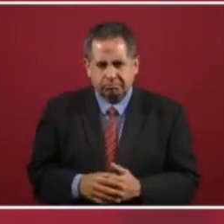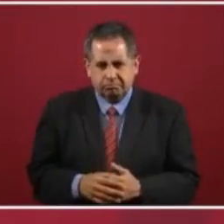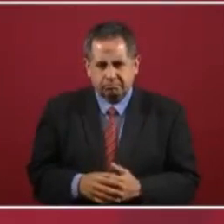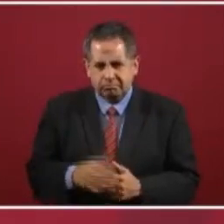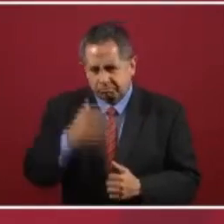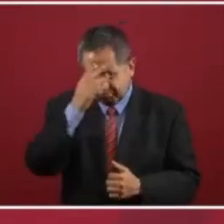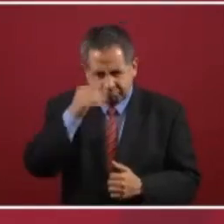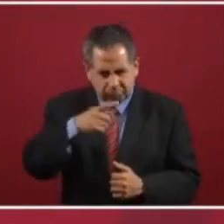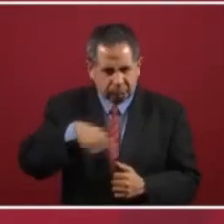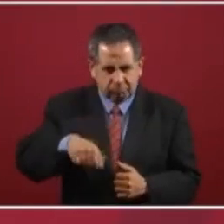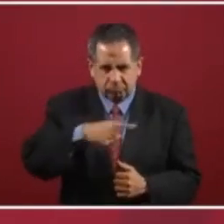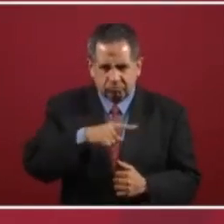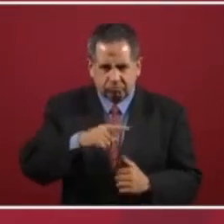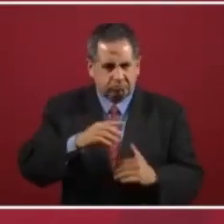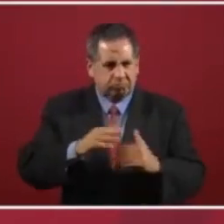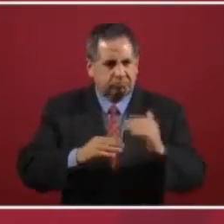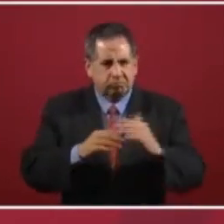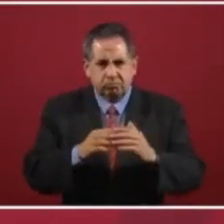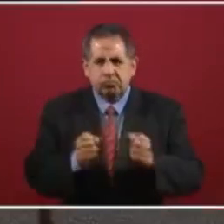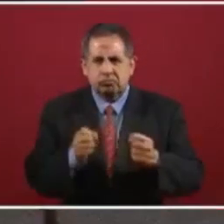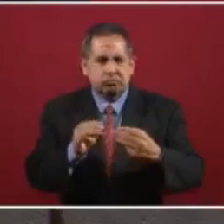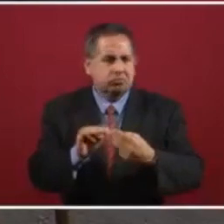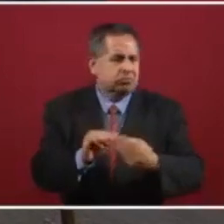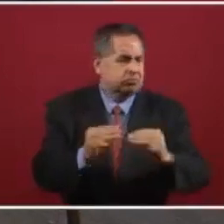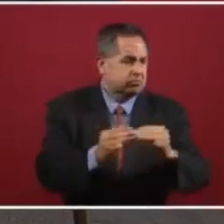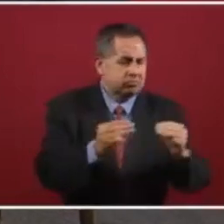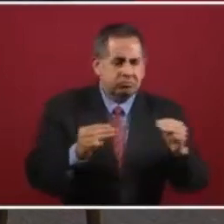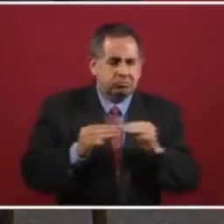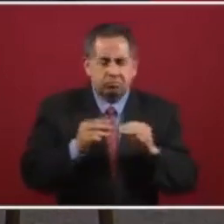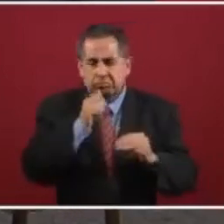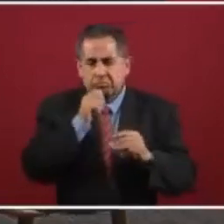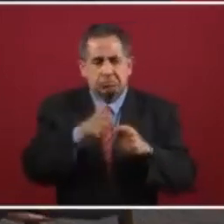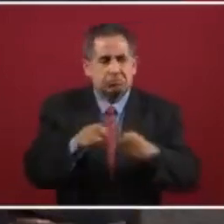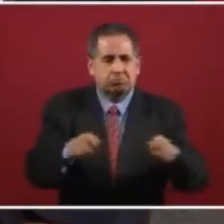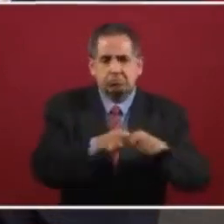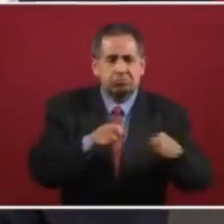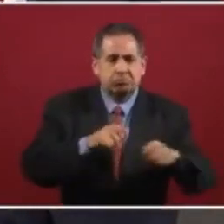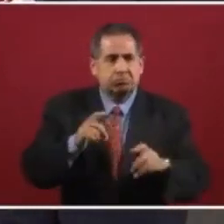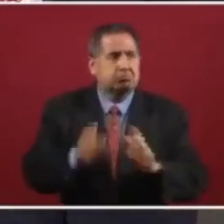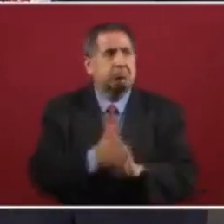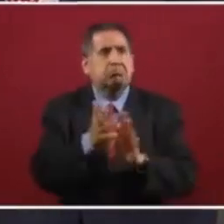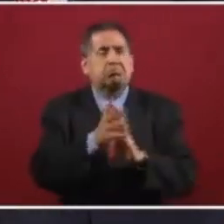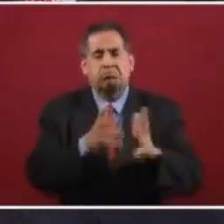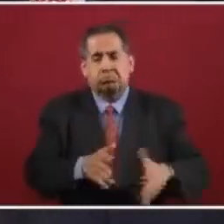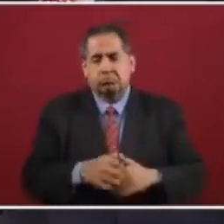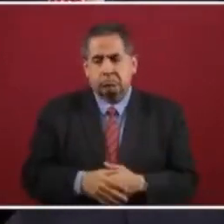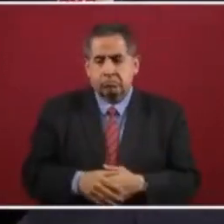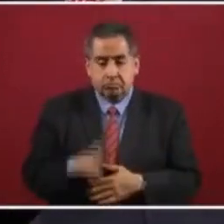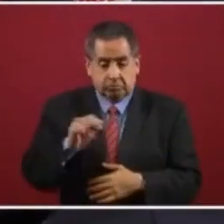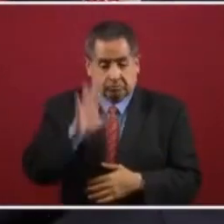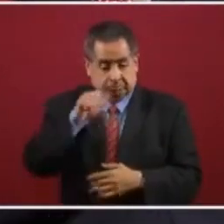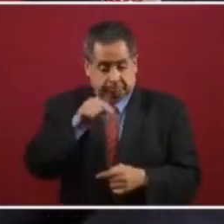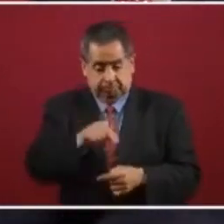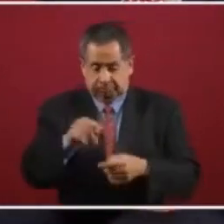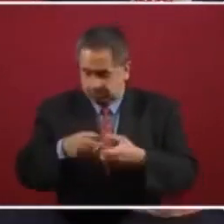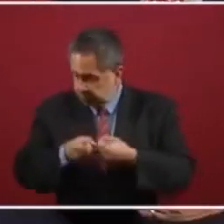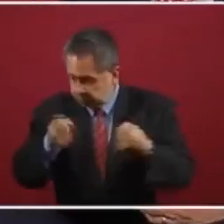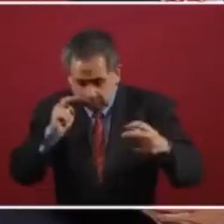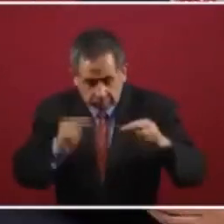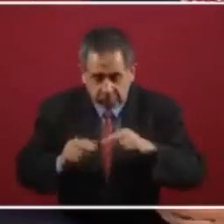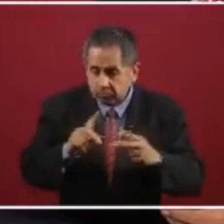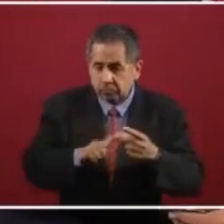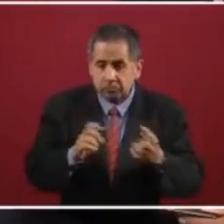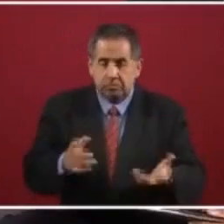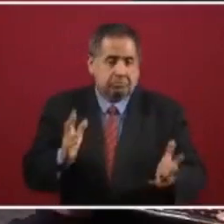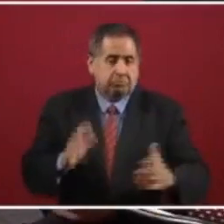no se había hecho el levantamiento de cuántos metros cuadrados. O sea, no aparece